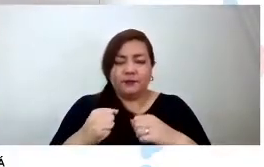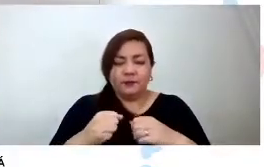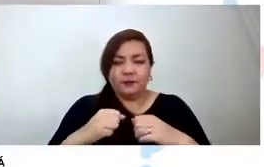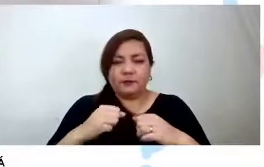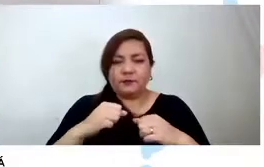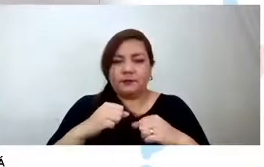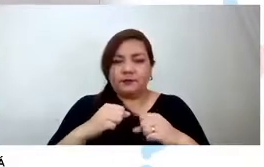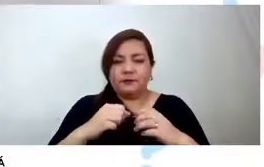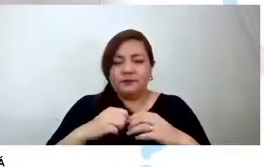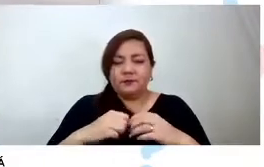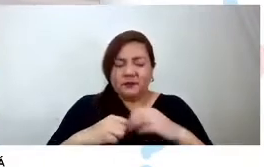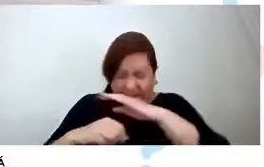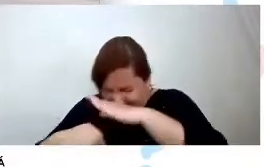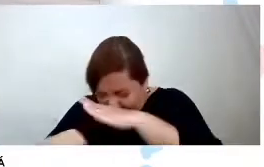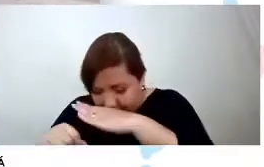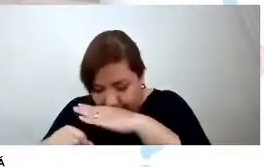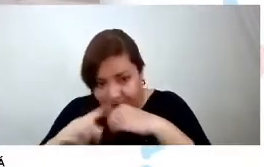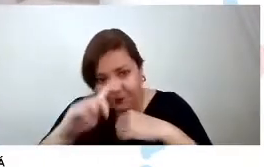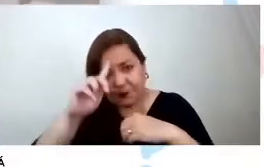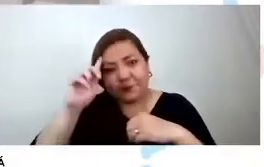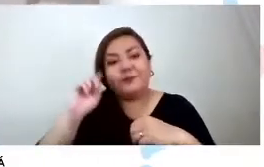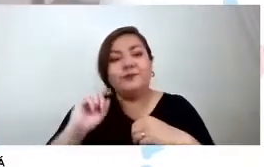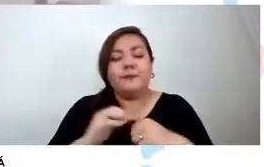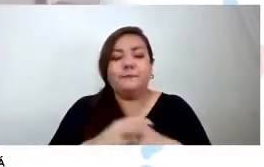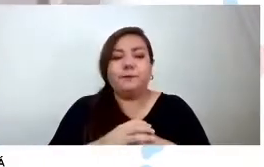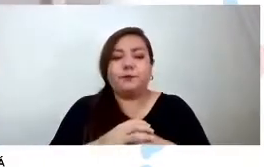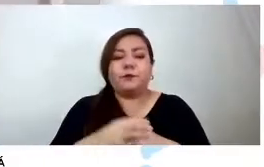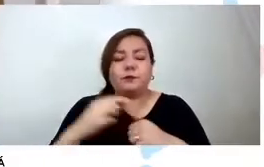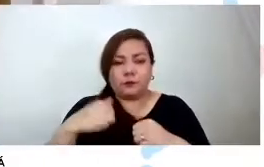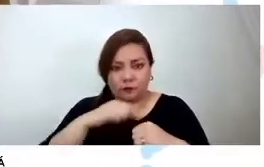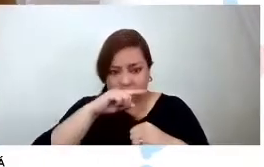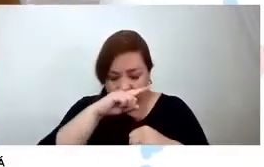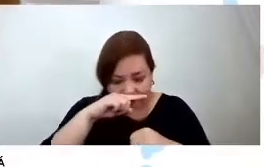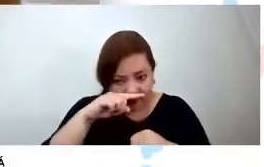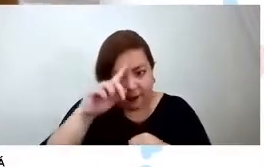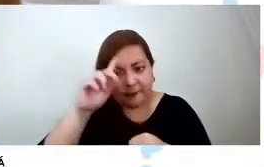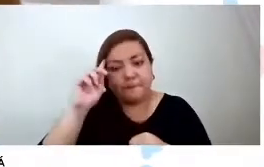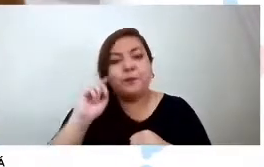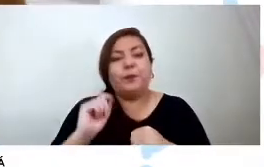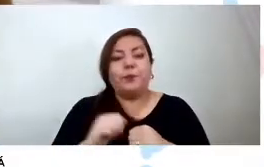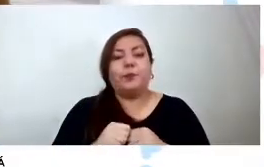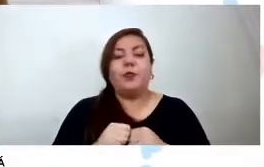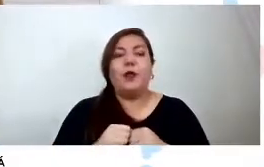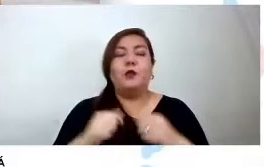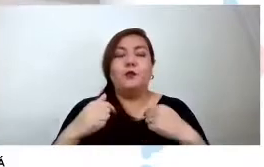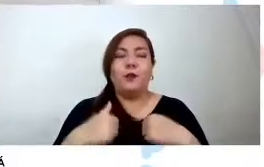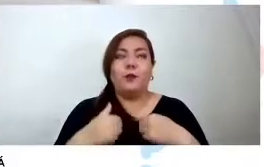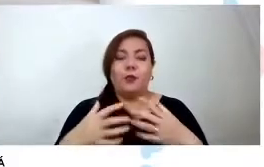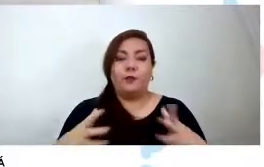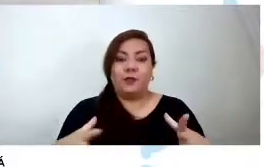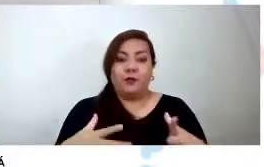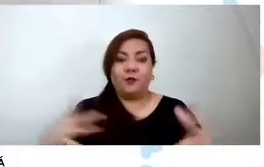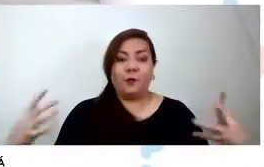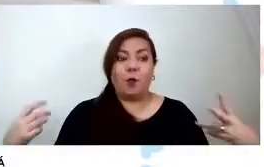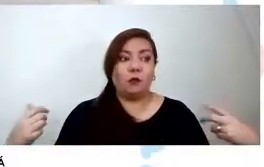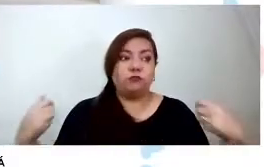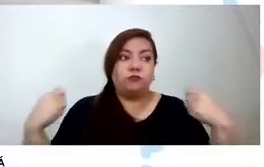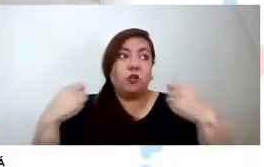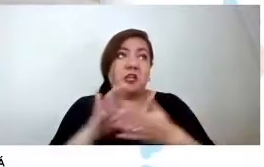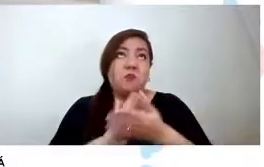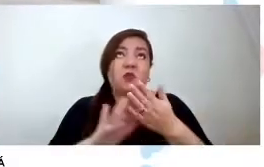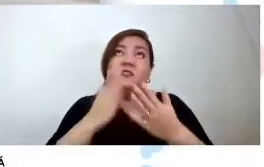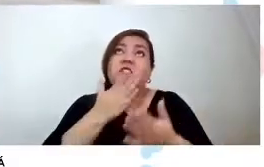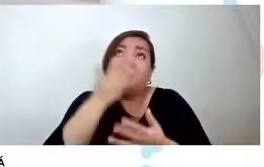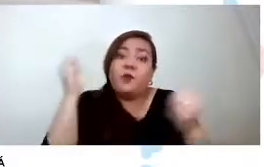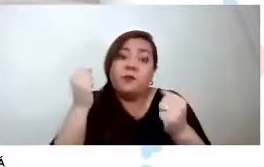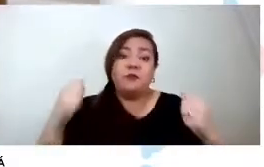condiciones. Nosotros podemos decir que nos vamos a adaptar, que nos vamos a poner más abrigo si se pone más frío el